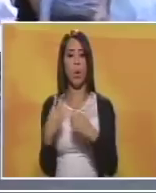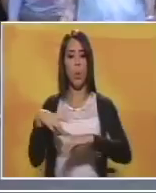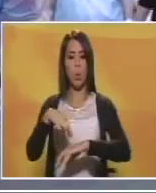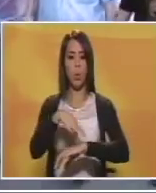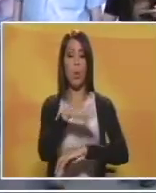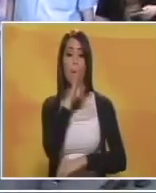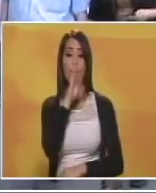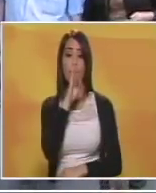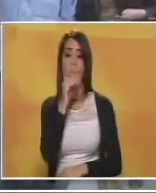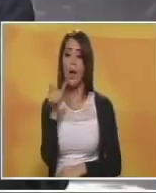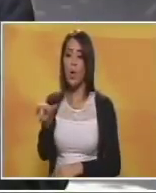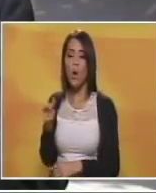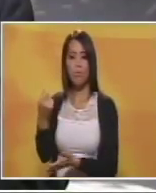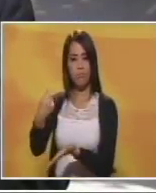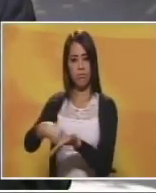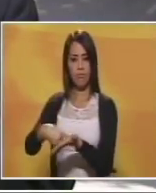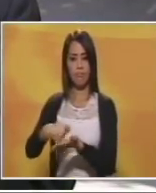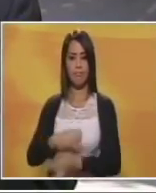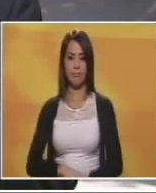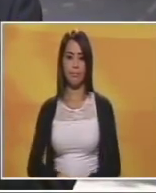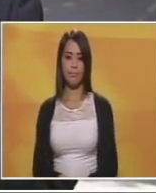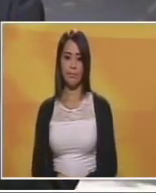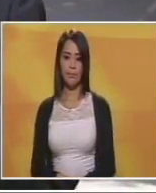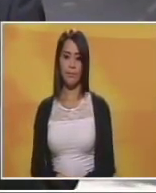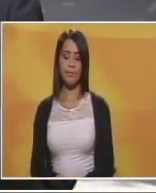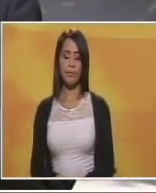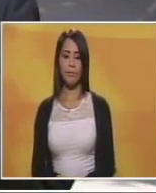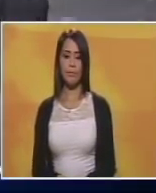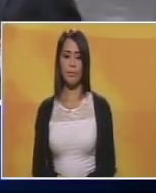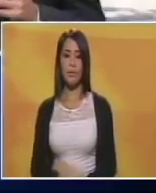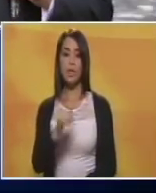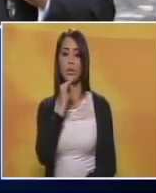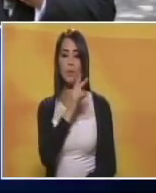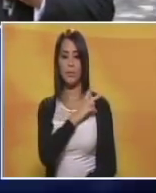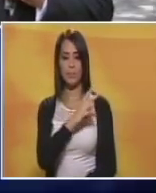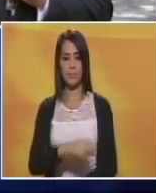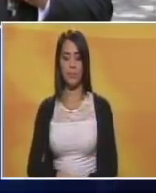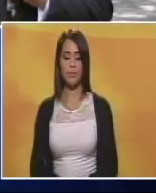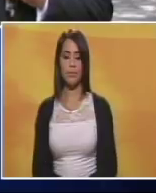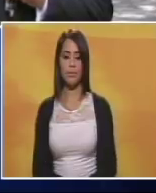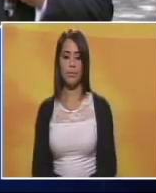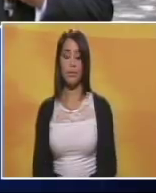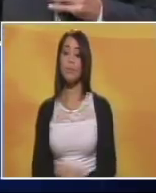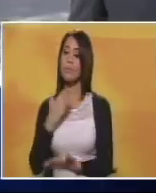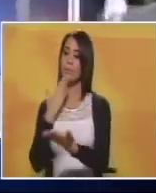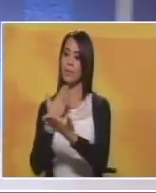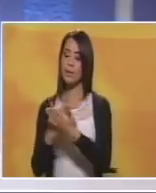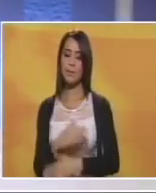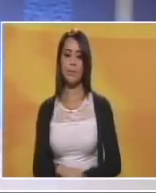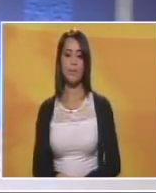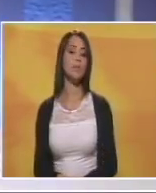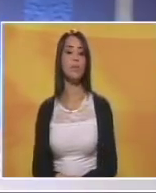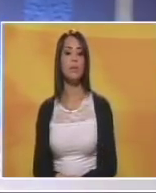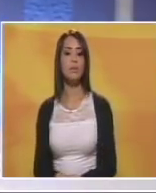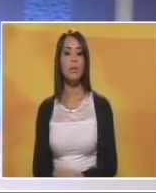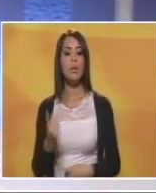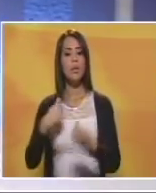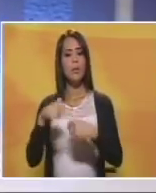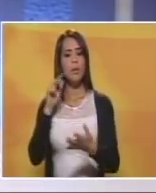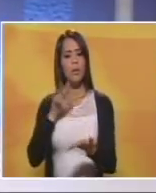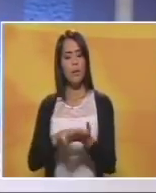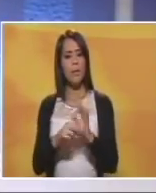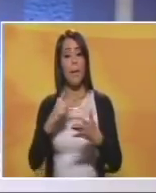entidades bancarias a cobrar su dinero. En el centro de Caracas, Santiago Gutiérrez, Noticiero Venevisión. Gracias, Santiago. La comercialización de